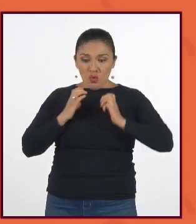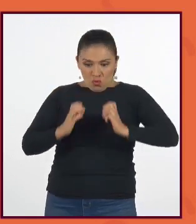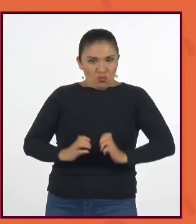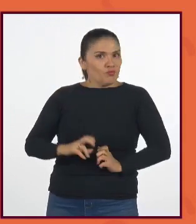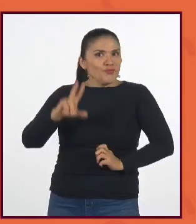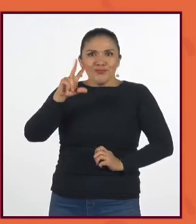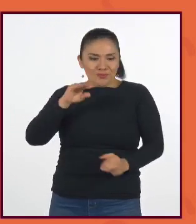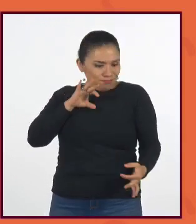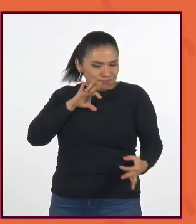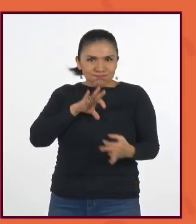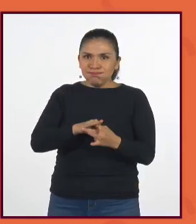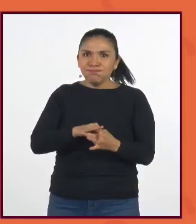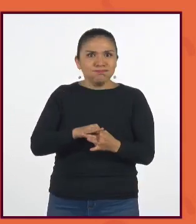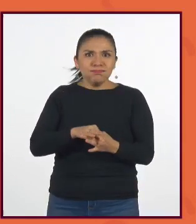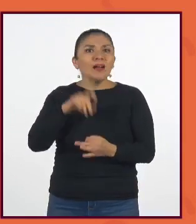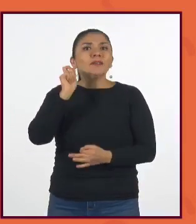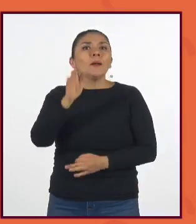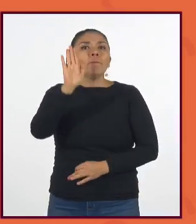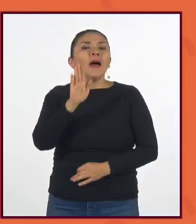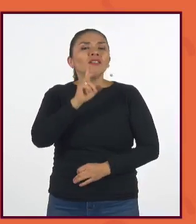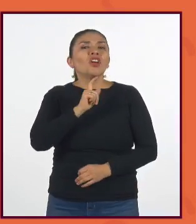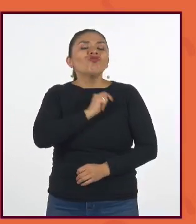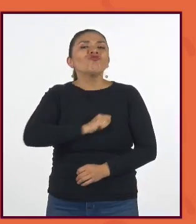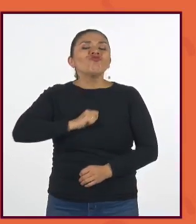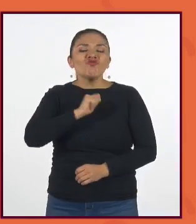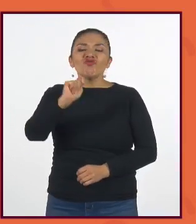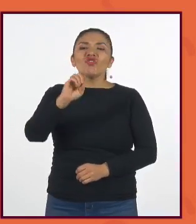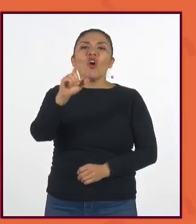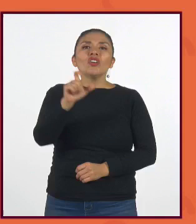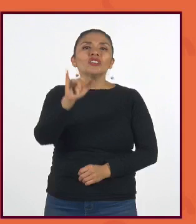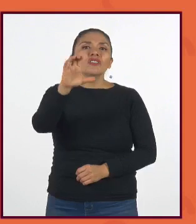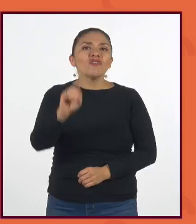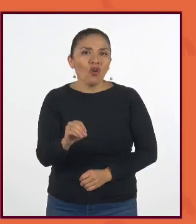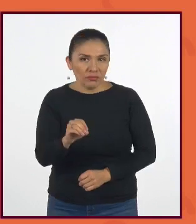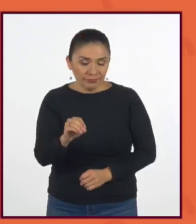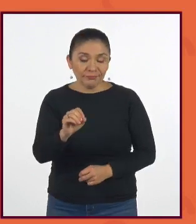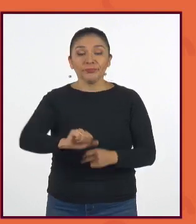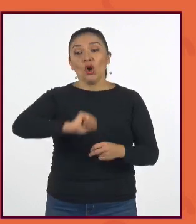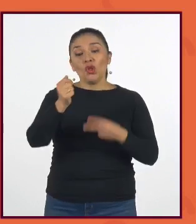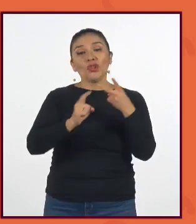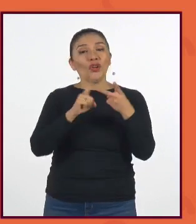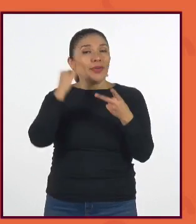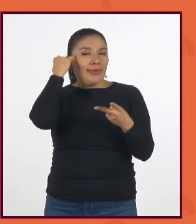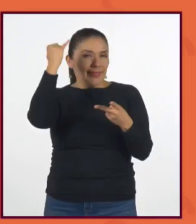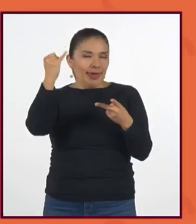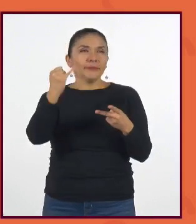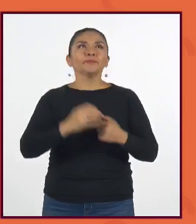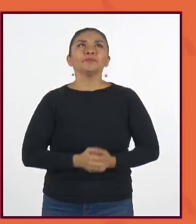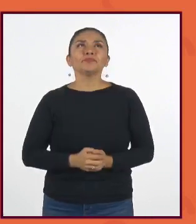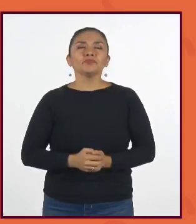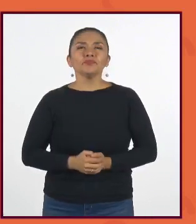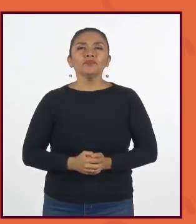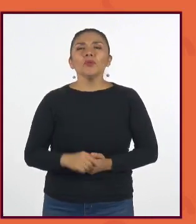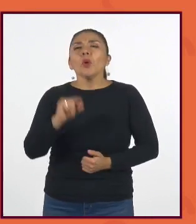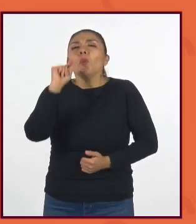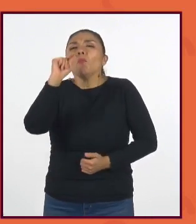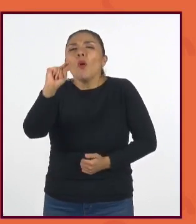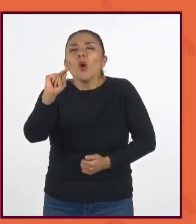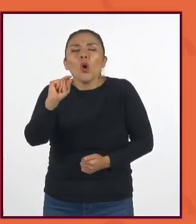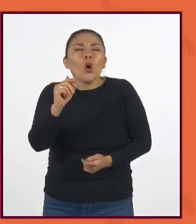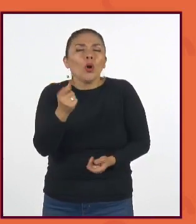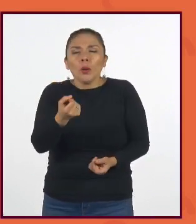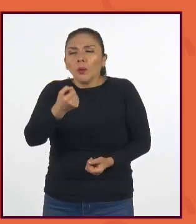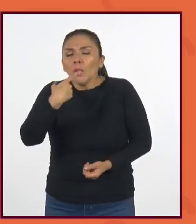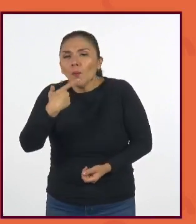altamente tóxicas, Enrique. Y otra de los mitos es que en dosis controladas es un estimulante. O